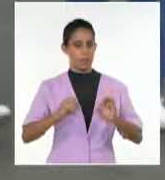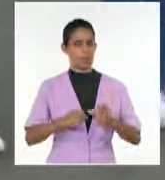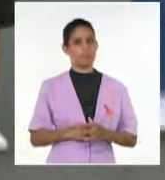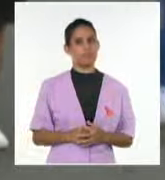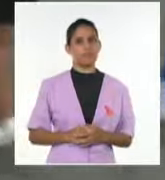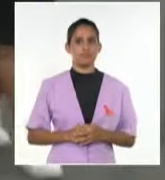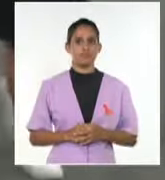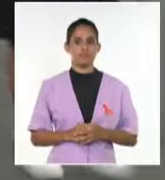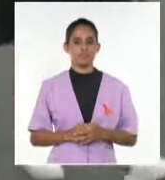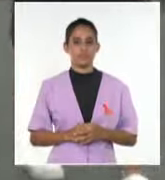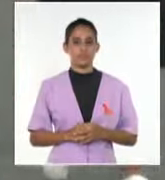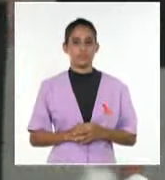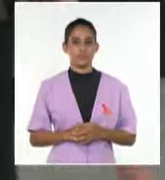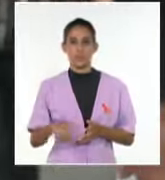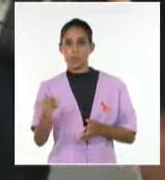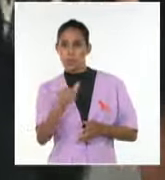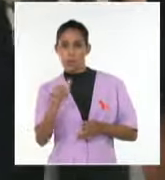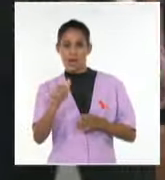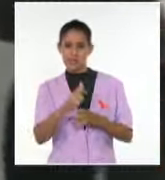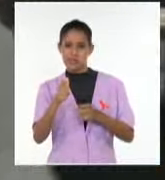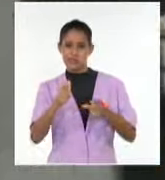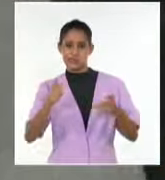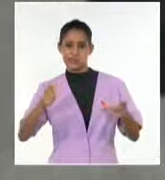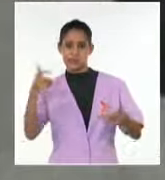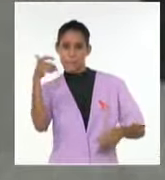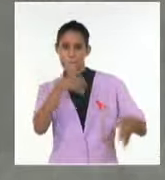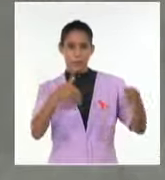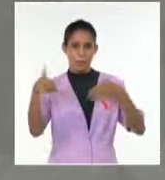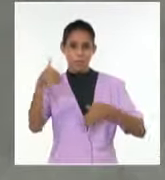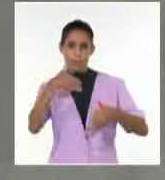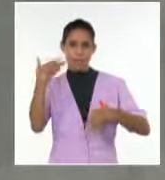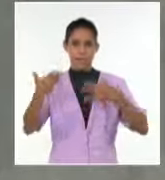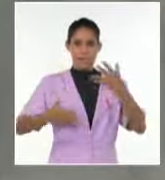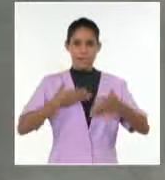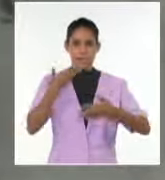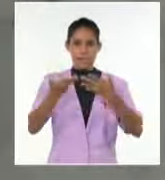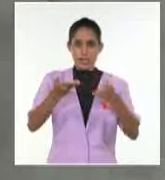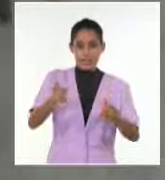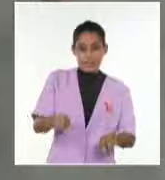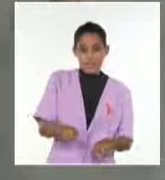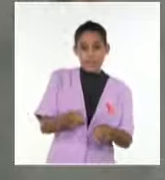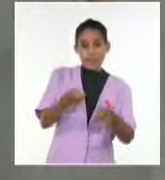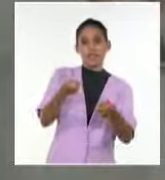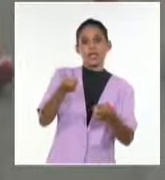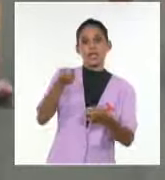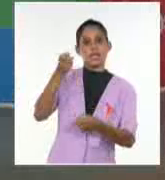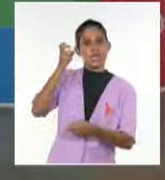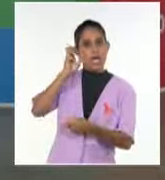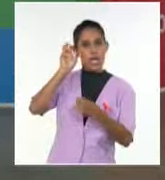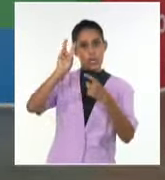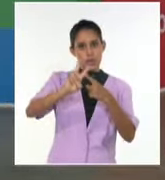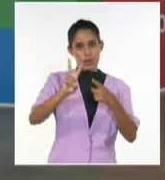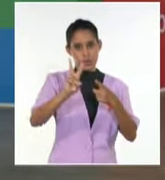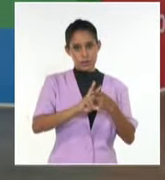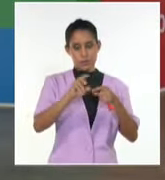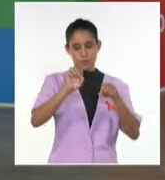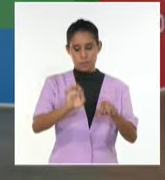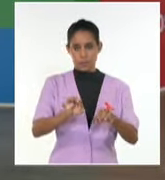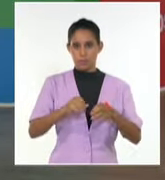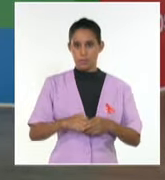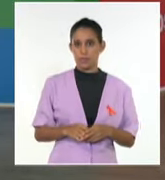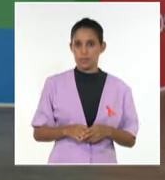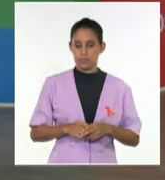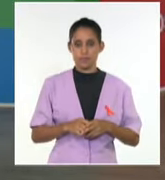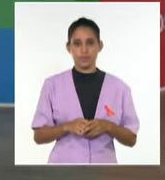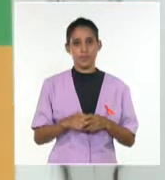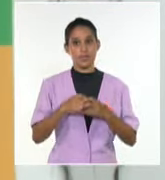Igual crecimiento en la dinámica se aprecia en el Centro Internacional de Radiodifusión, IBC por sus siglas en inglés, que en esta ocasión